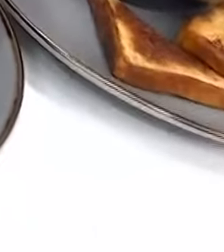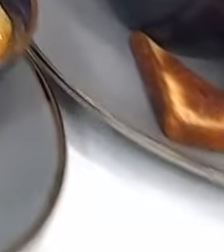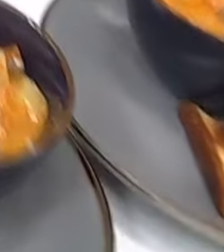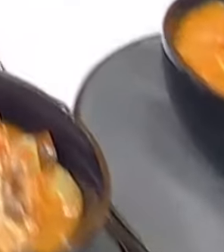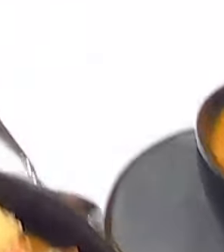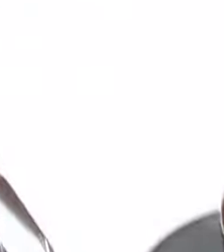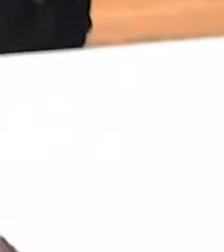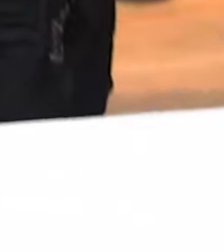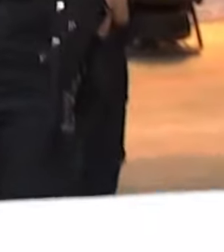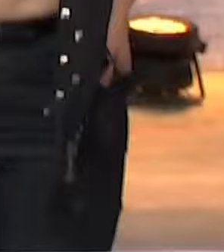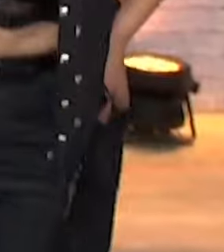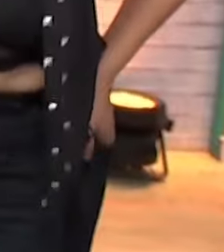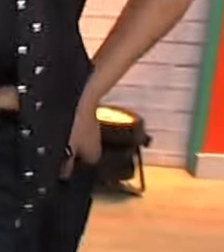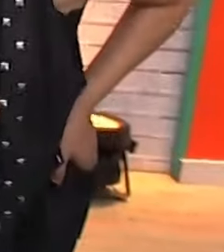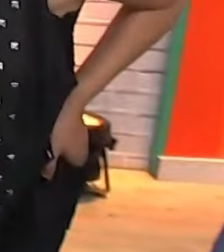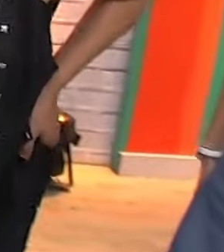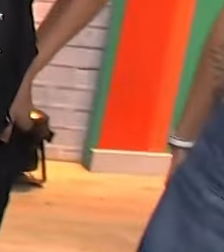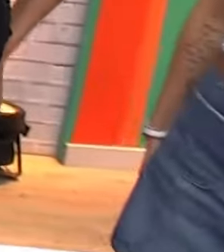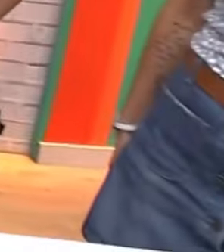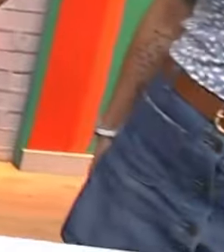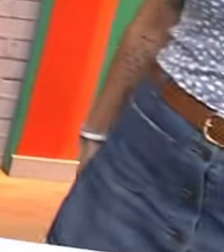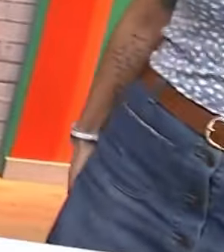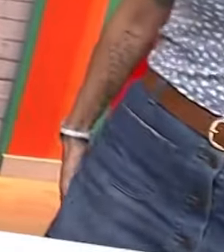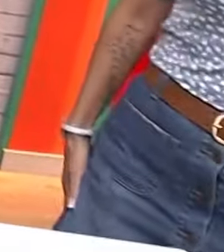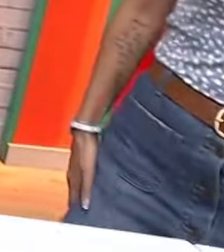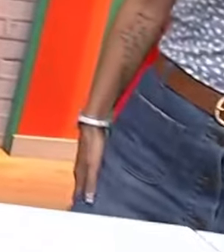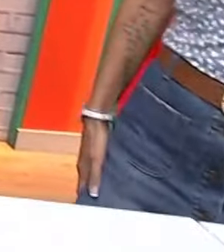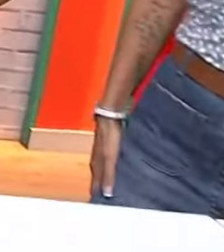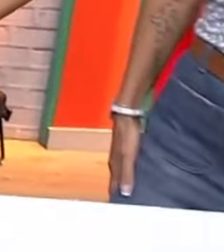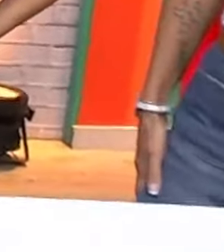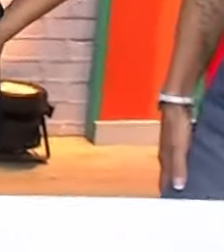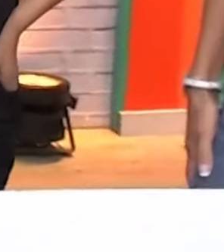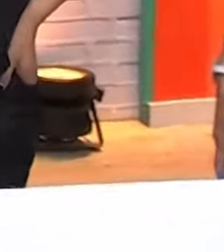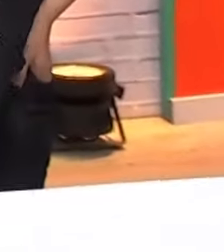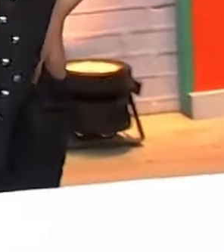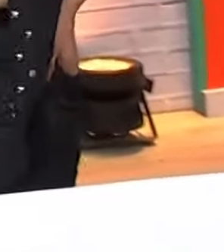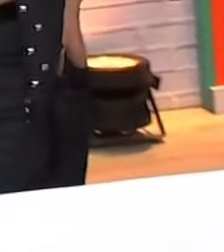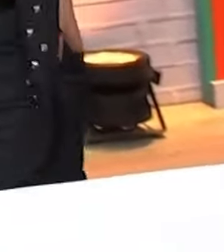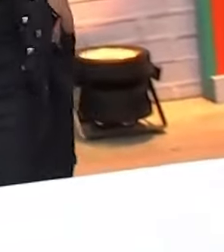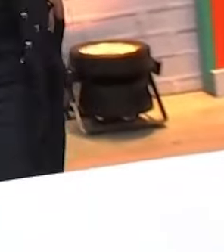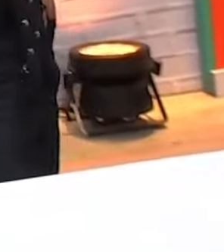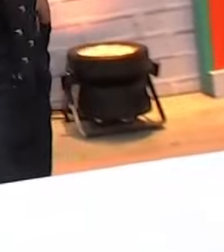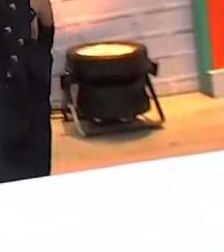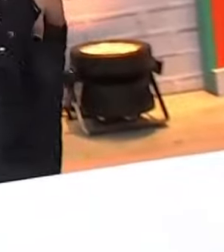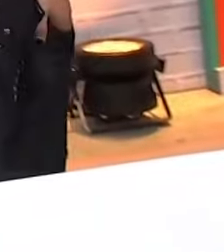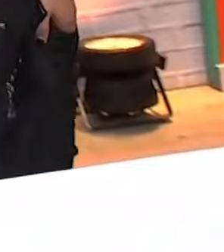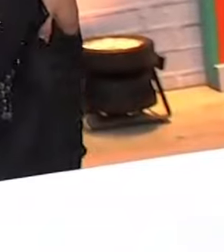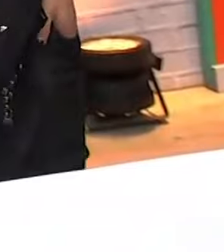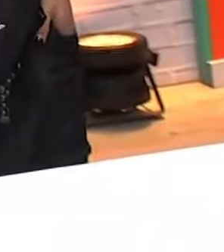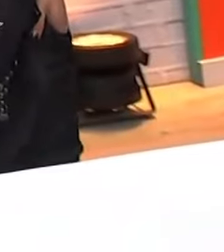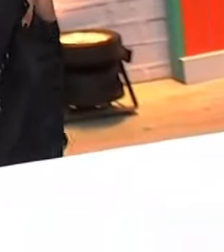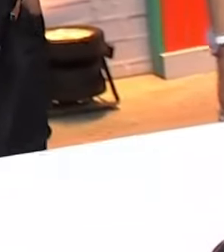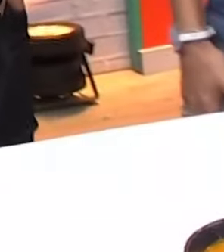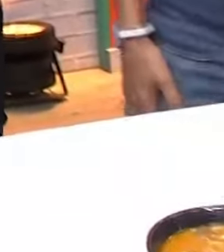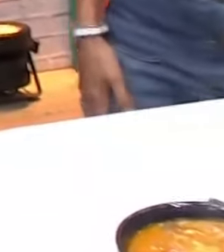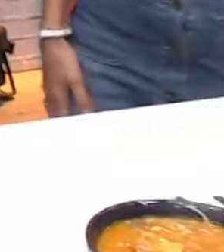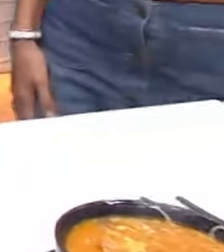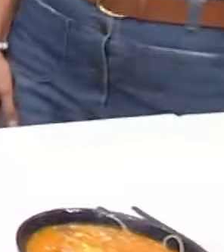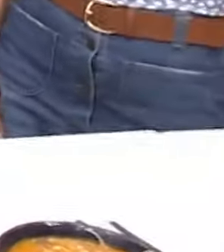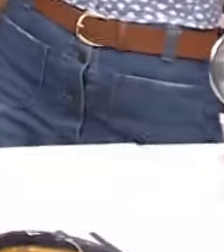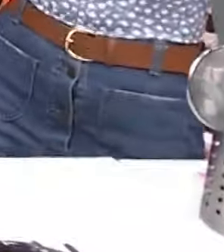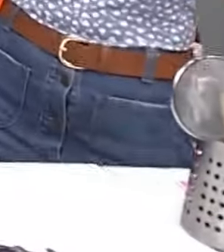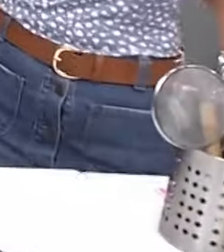decir. ¿Dónde? En tu barriga. Ahí, pues claro. Por eso yo digo que esa pancita es mía. Yo soy el que la alimenta. Yo soy el que la hace. Están haciendo bullying desde